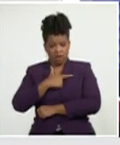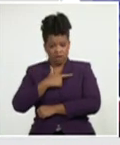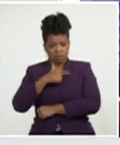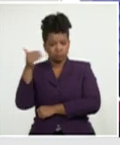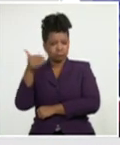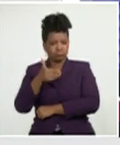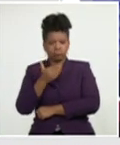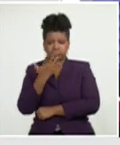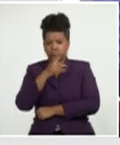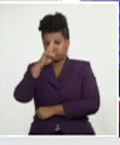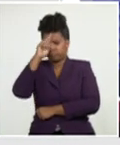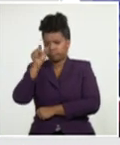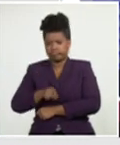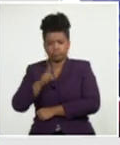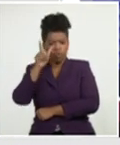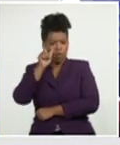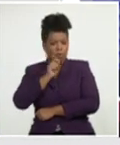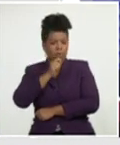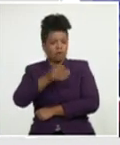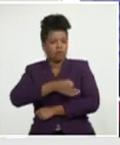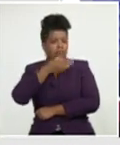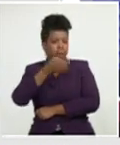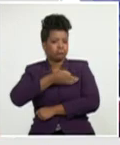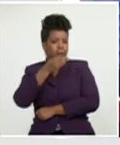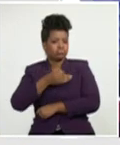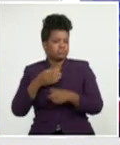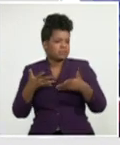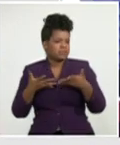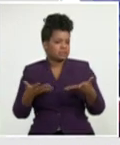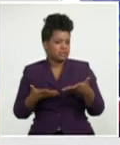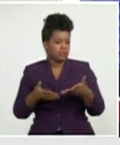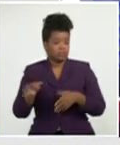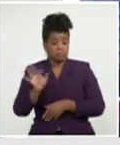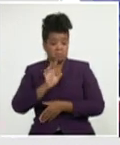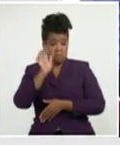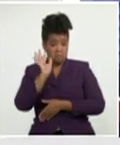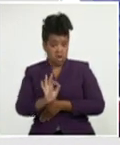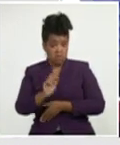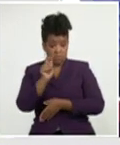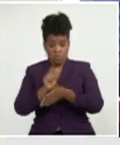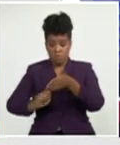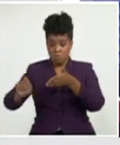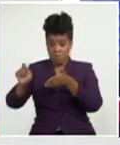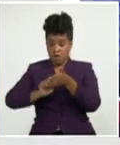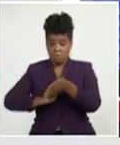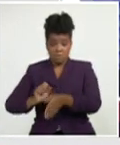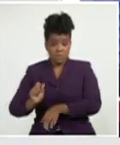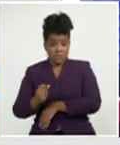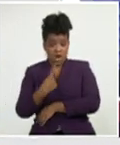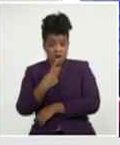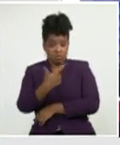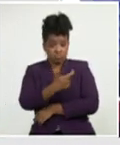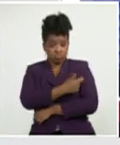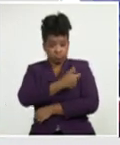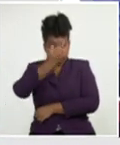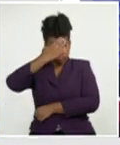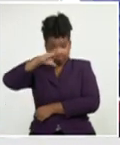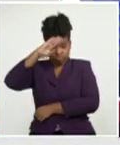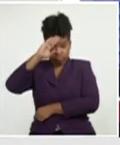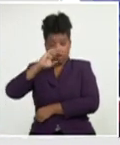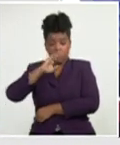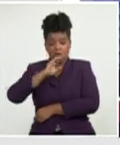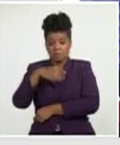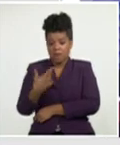nos comentaba que incluso no solo es pensada como la única vacuna cubana para